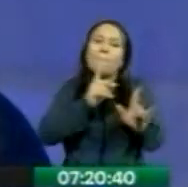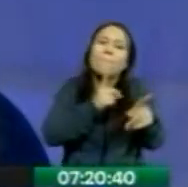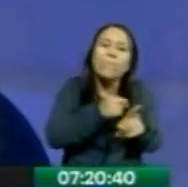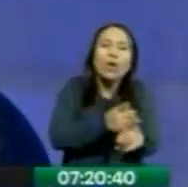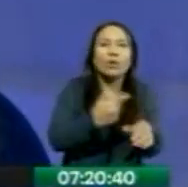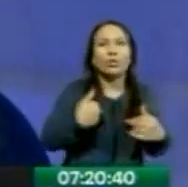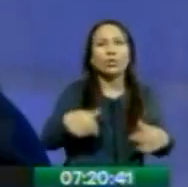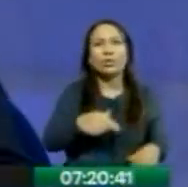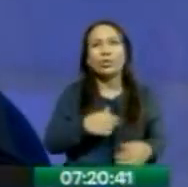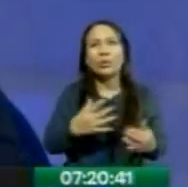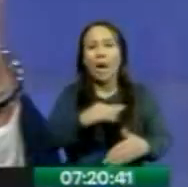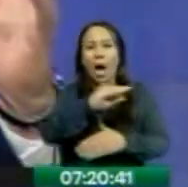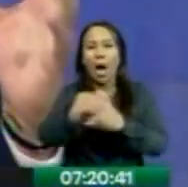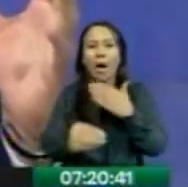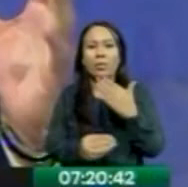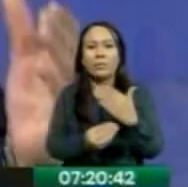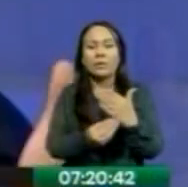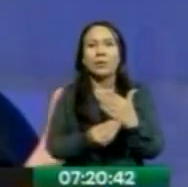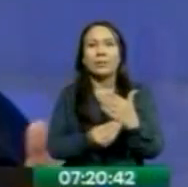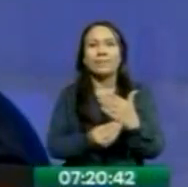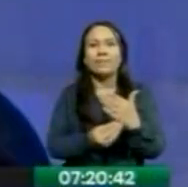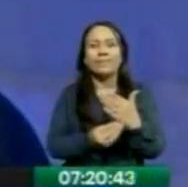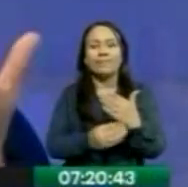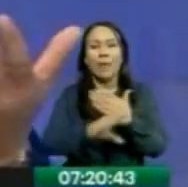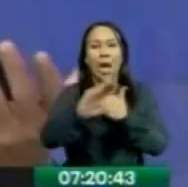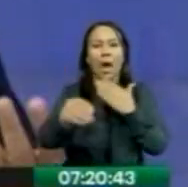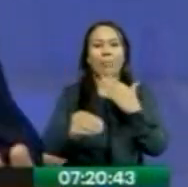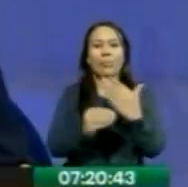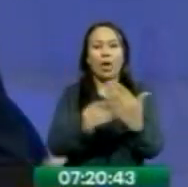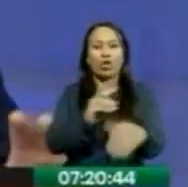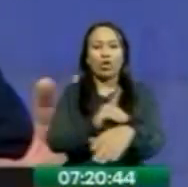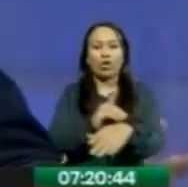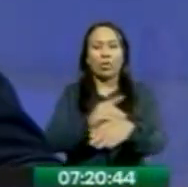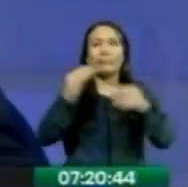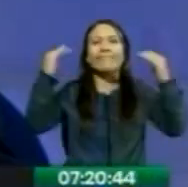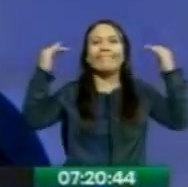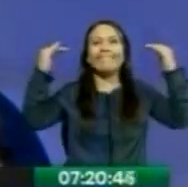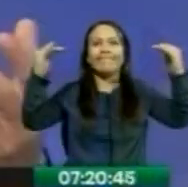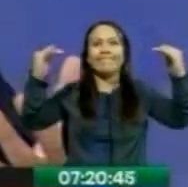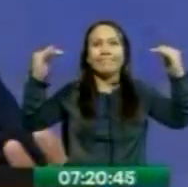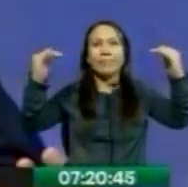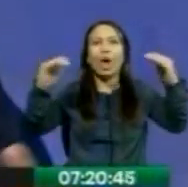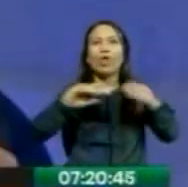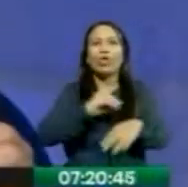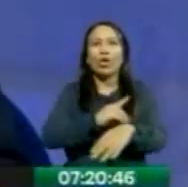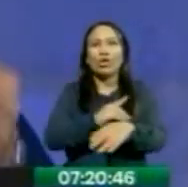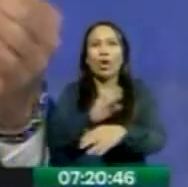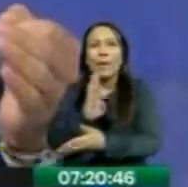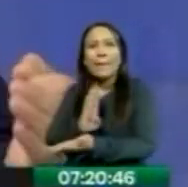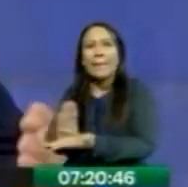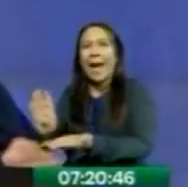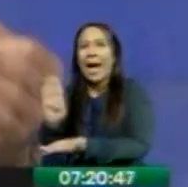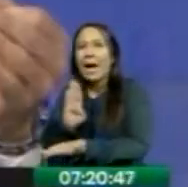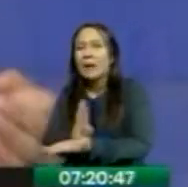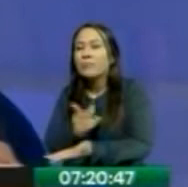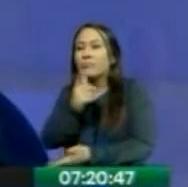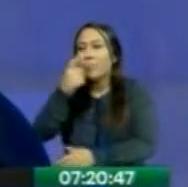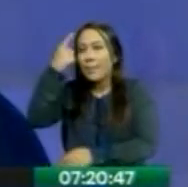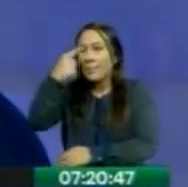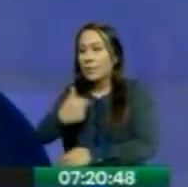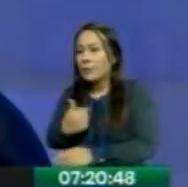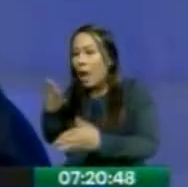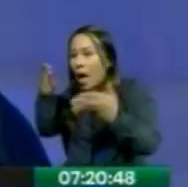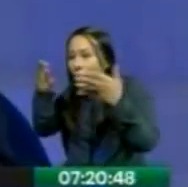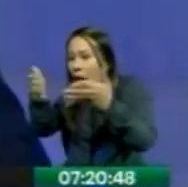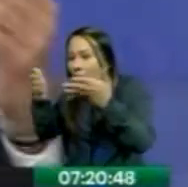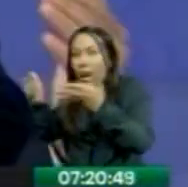queremos implementar una figura de médicos de cabecera o médicos de barrio, que serán las personas que realicen la